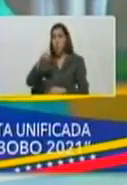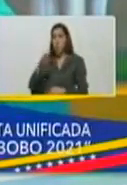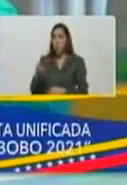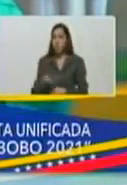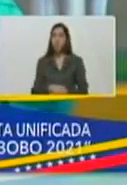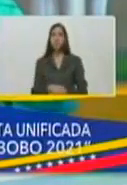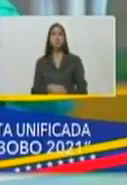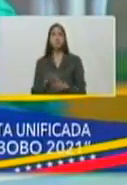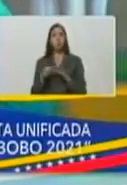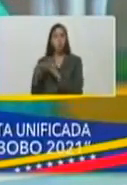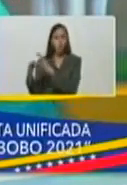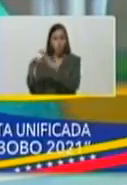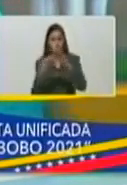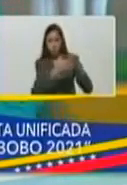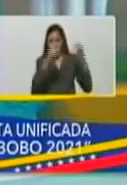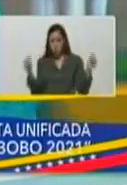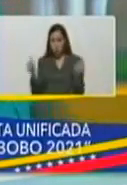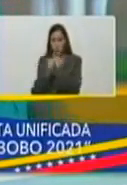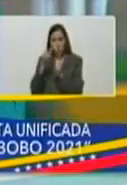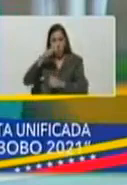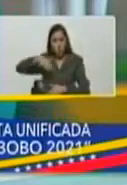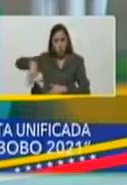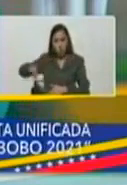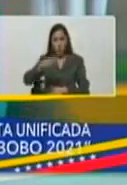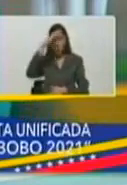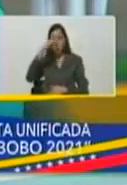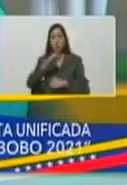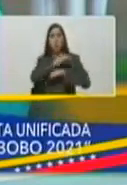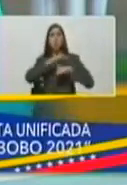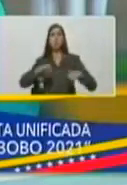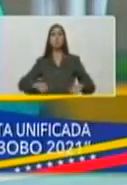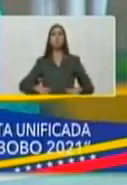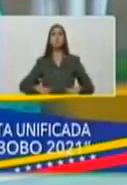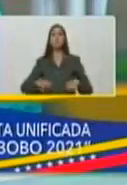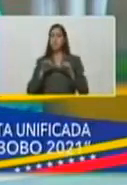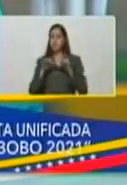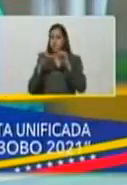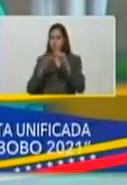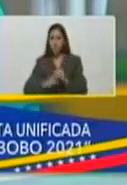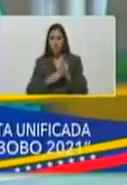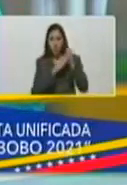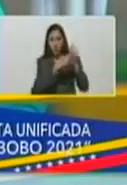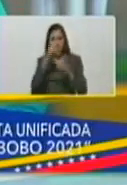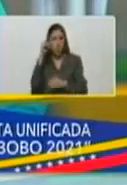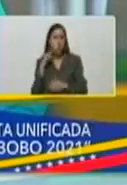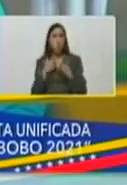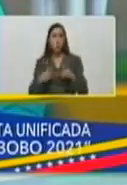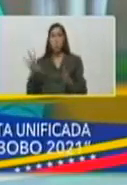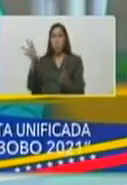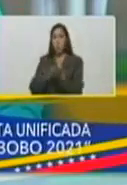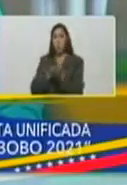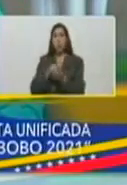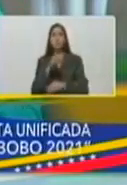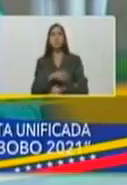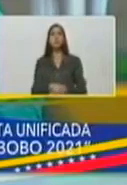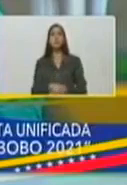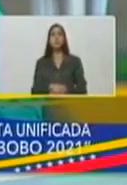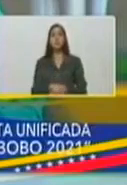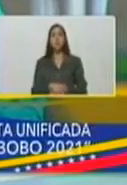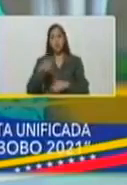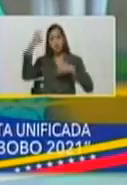esa unión cívico-militar poderosa, porque Zamora fue el continuador de Bolívar. Y de la raíz